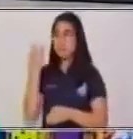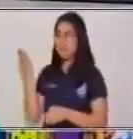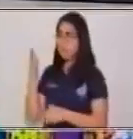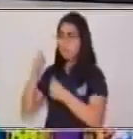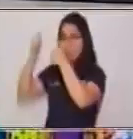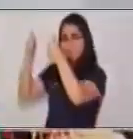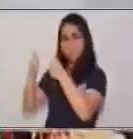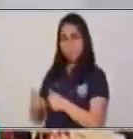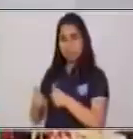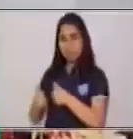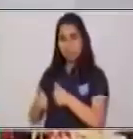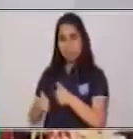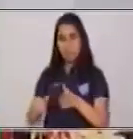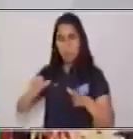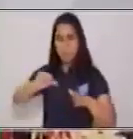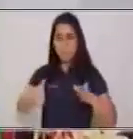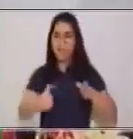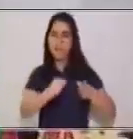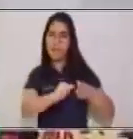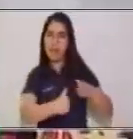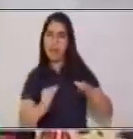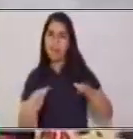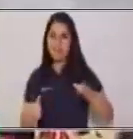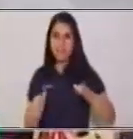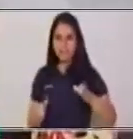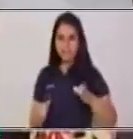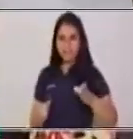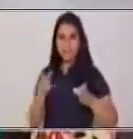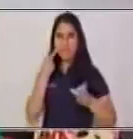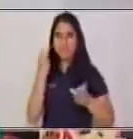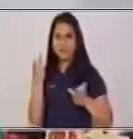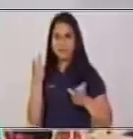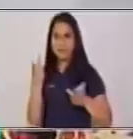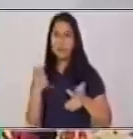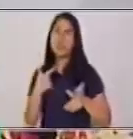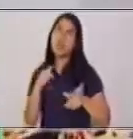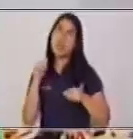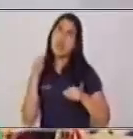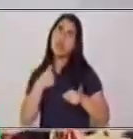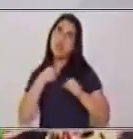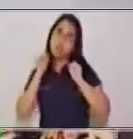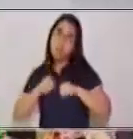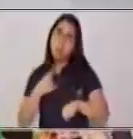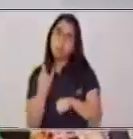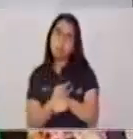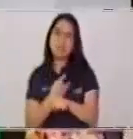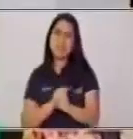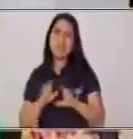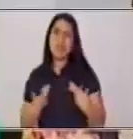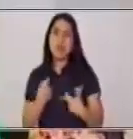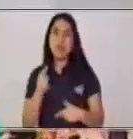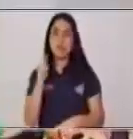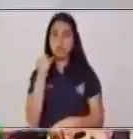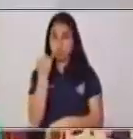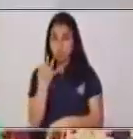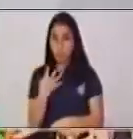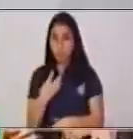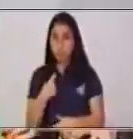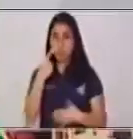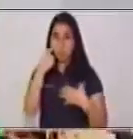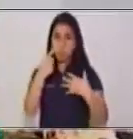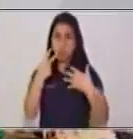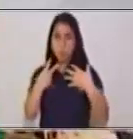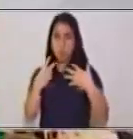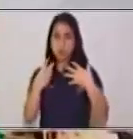secuencia colocamos números. Pueden ir viñetas y también pueden ir letras o literales,